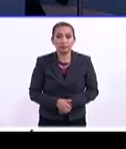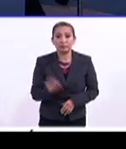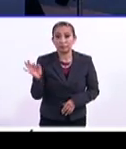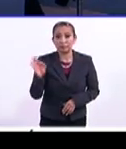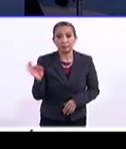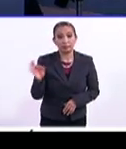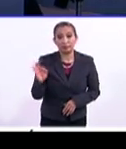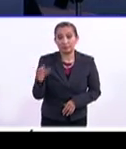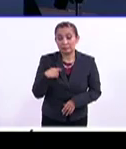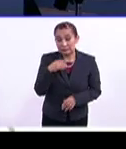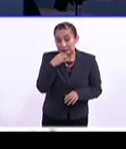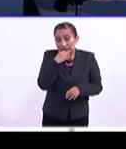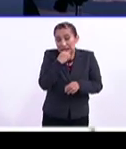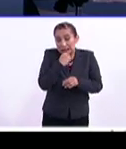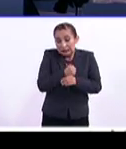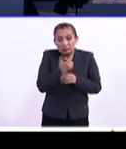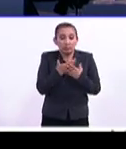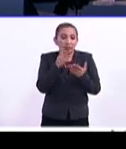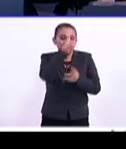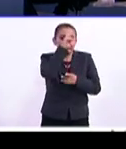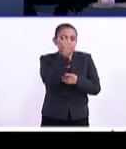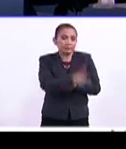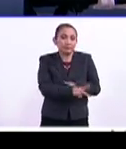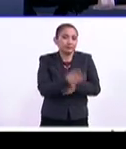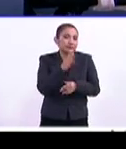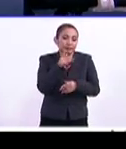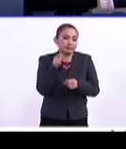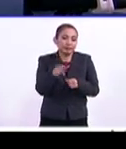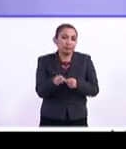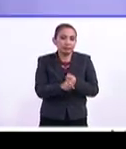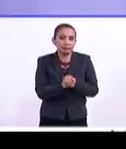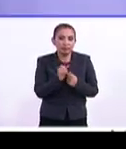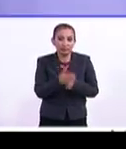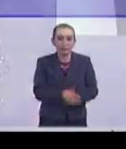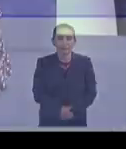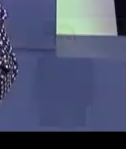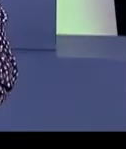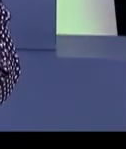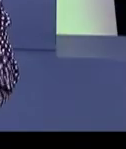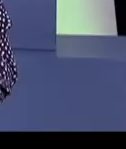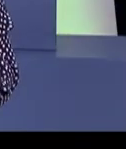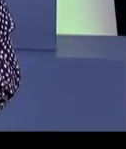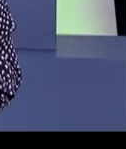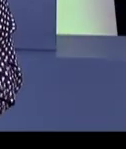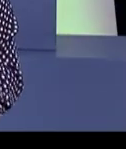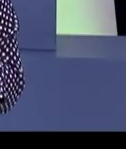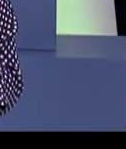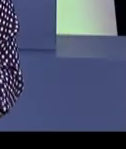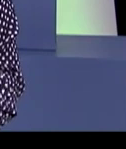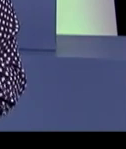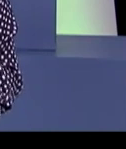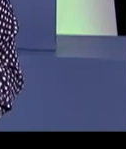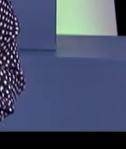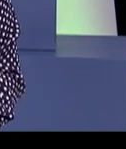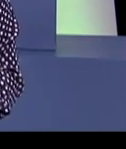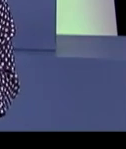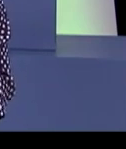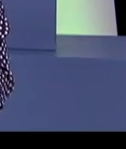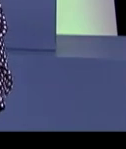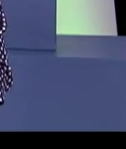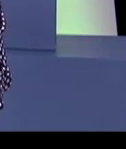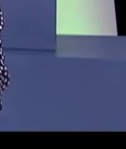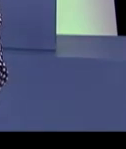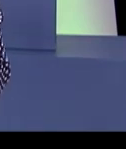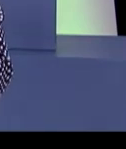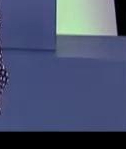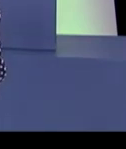algún momento apenas alcanzaba, pues seguirá tal vez en la misma situación. Muy bien, ¿no? Y del IPN nos vamos a una entrevista con